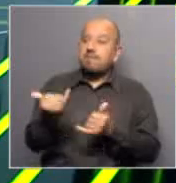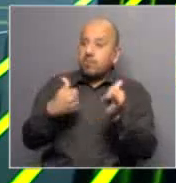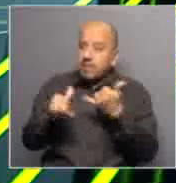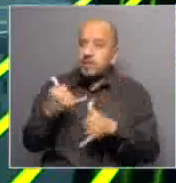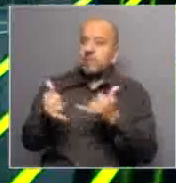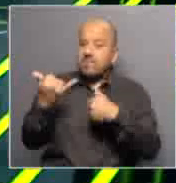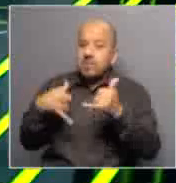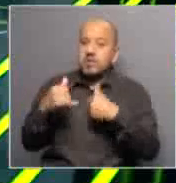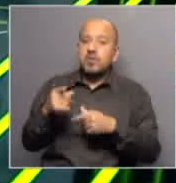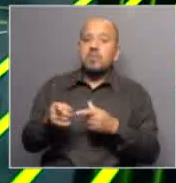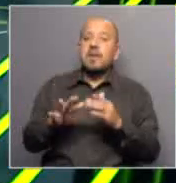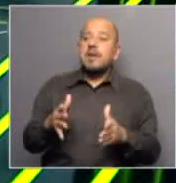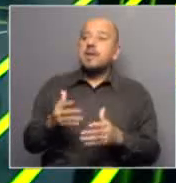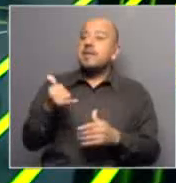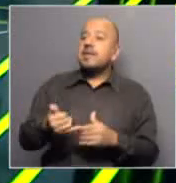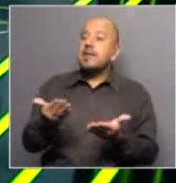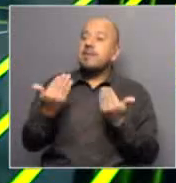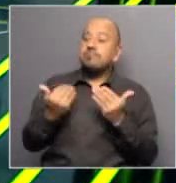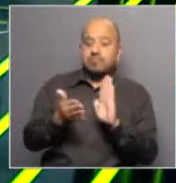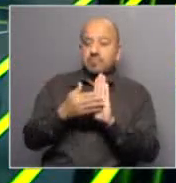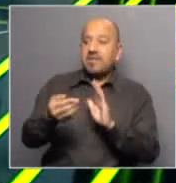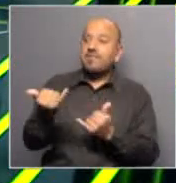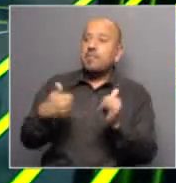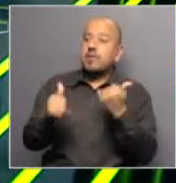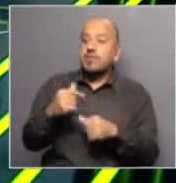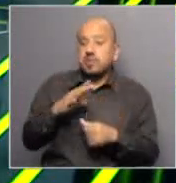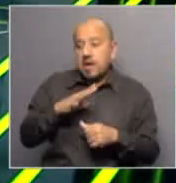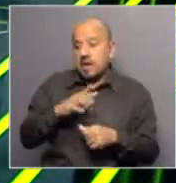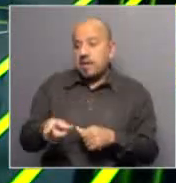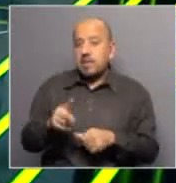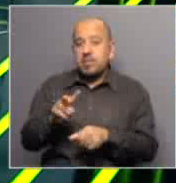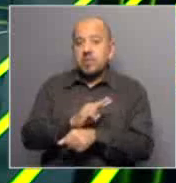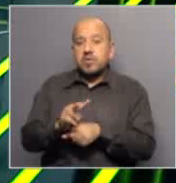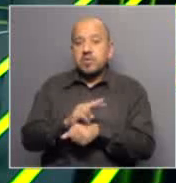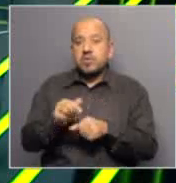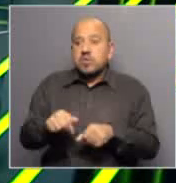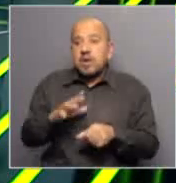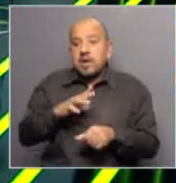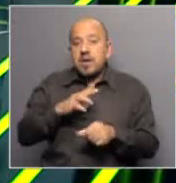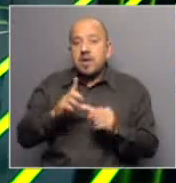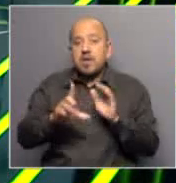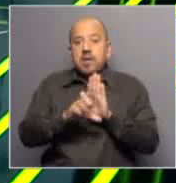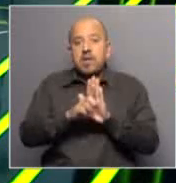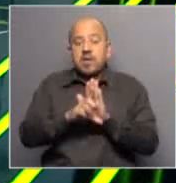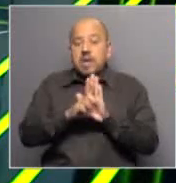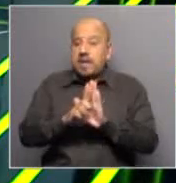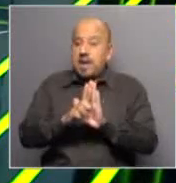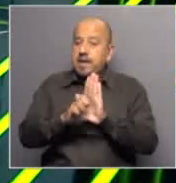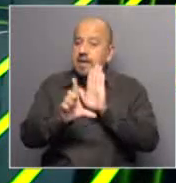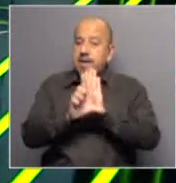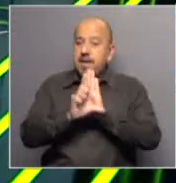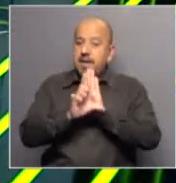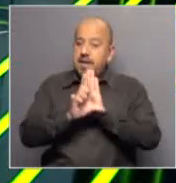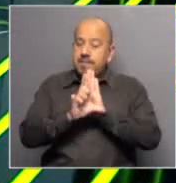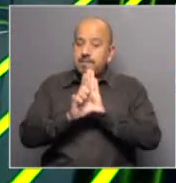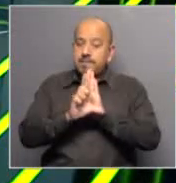insistiendo demasiado, cuando son datos que están protegidos, por ejemplo, son como las historias clínicas, están protegidos por el habeas data, que en